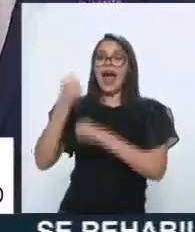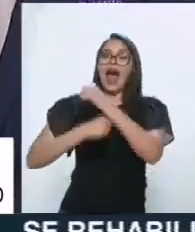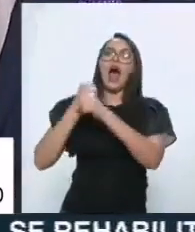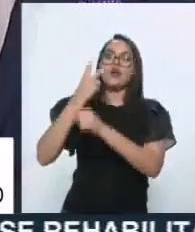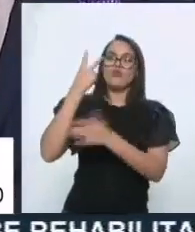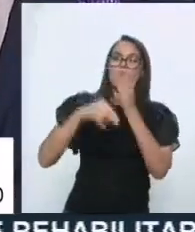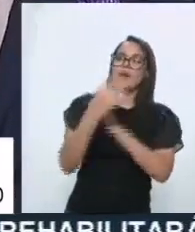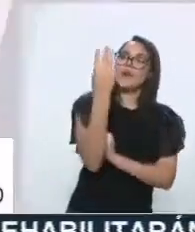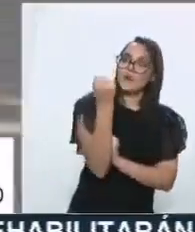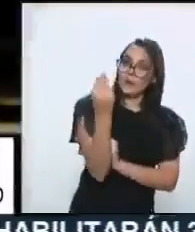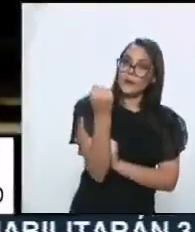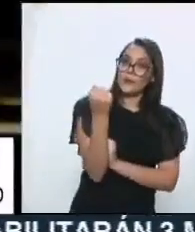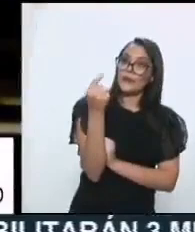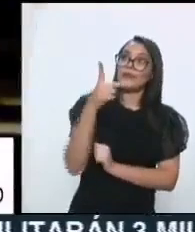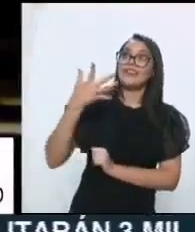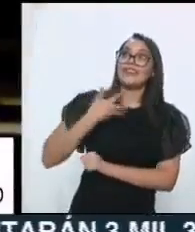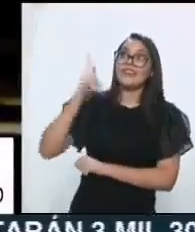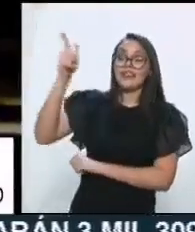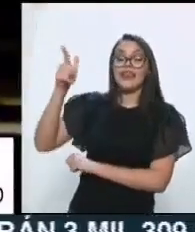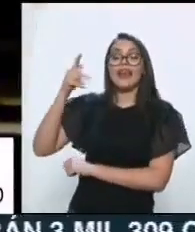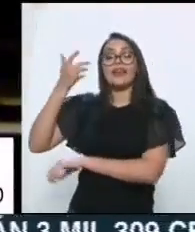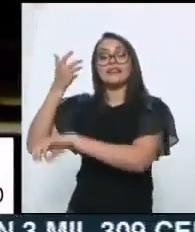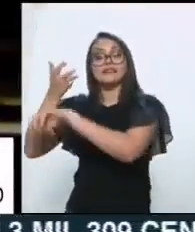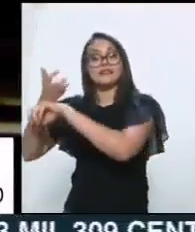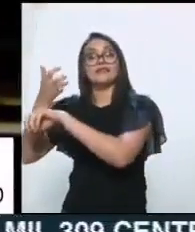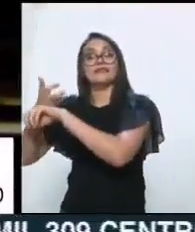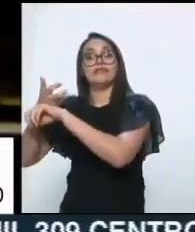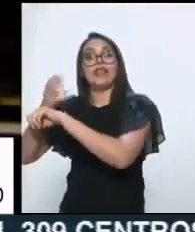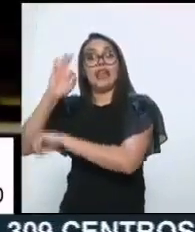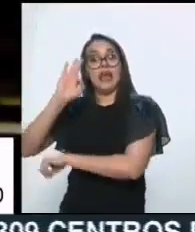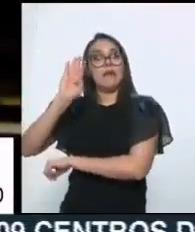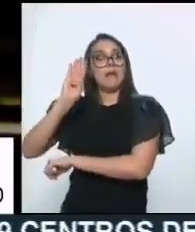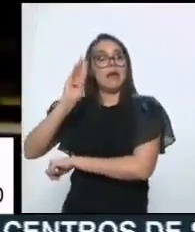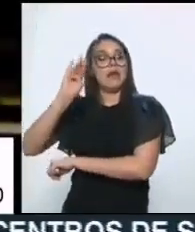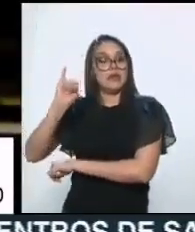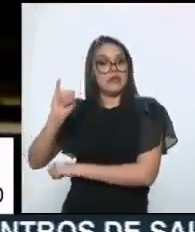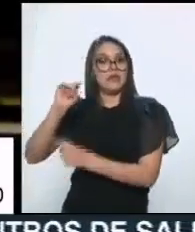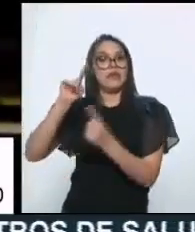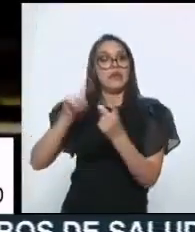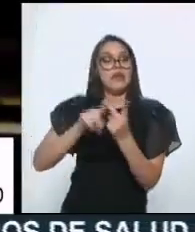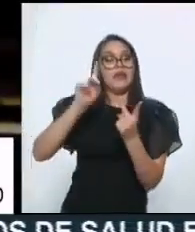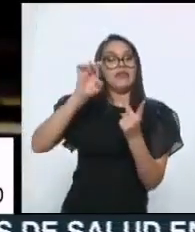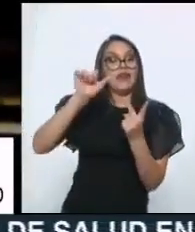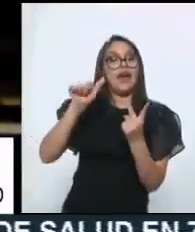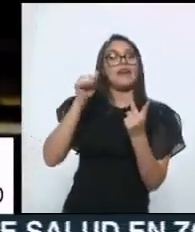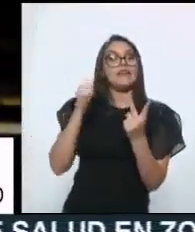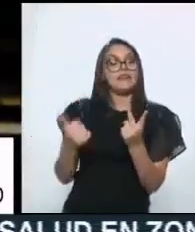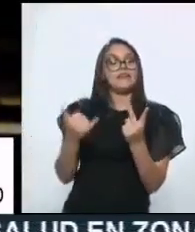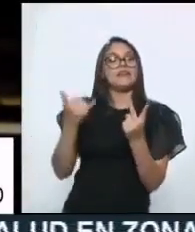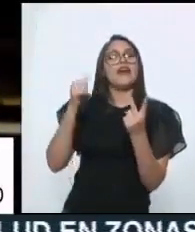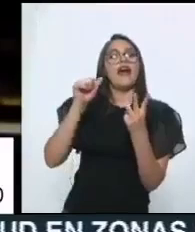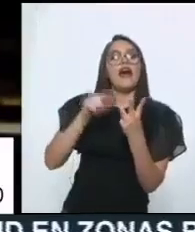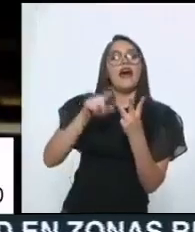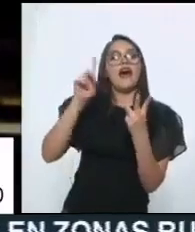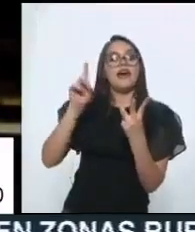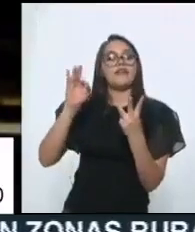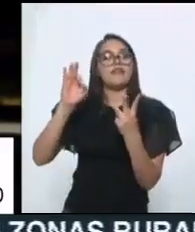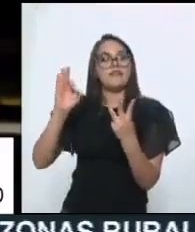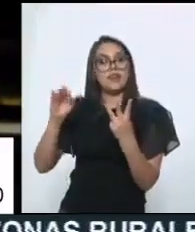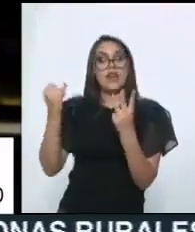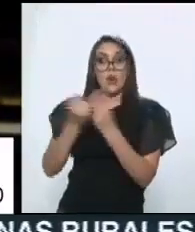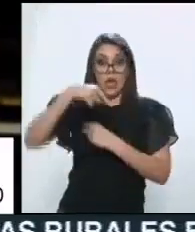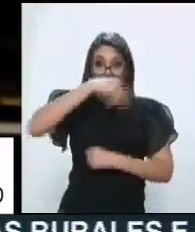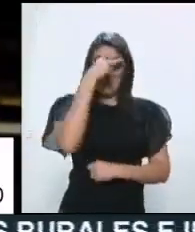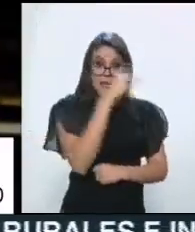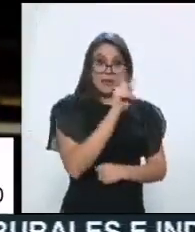la que participaron por parte de Estados Unidos funcionarios del FBI, de la DEA y del ATF, y por parte de México participaron funcionarios de la